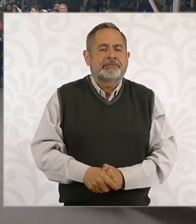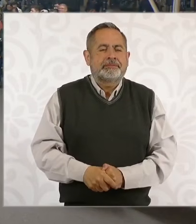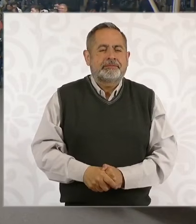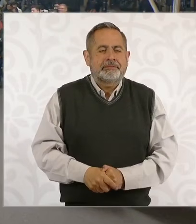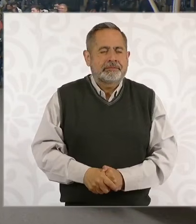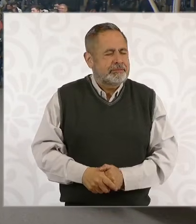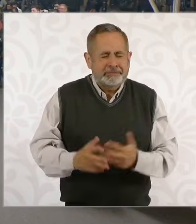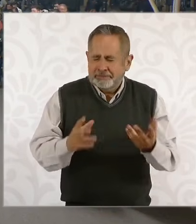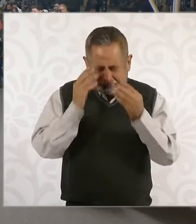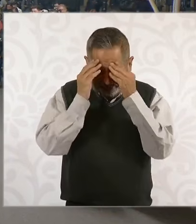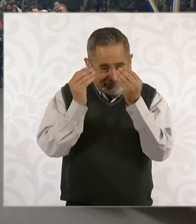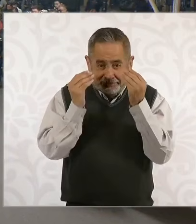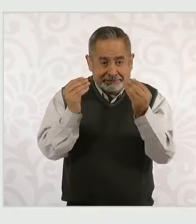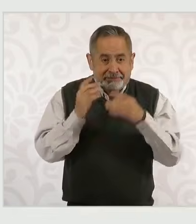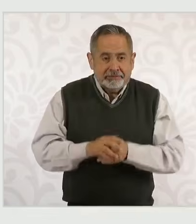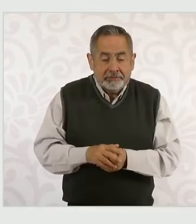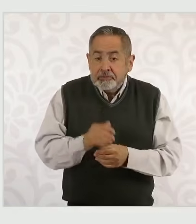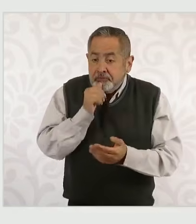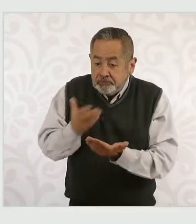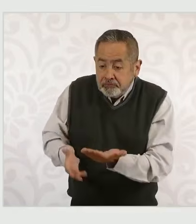Pero además lo increíble, todavía no hay reforma.